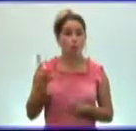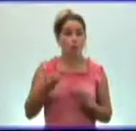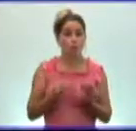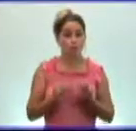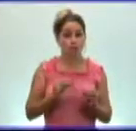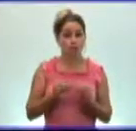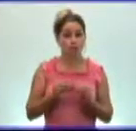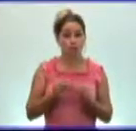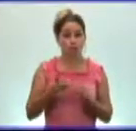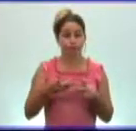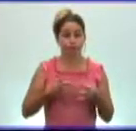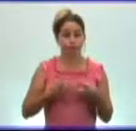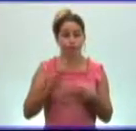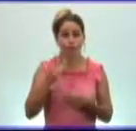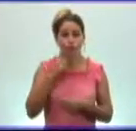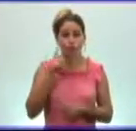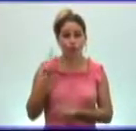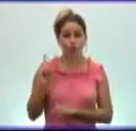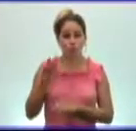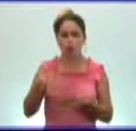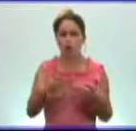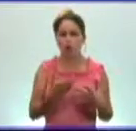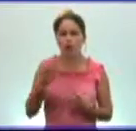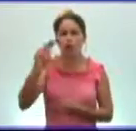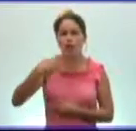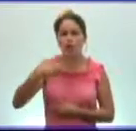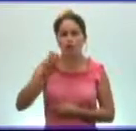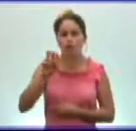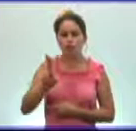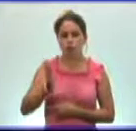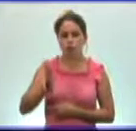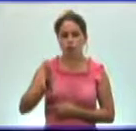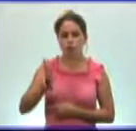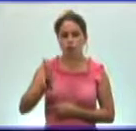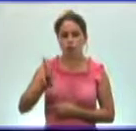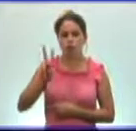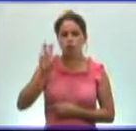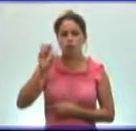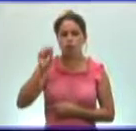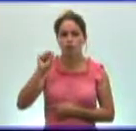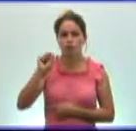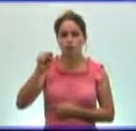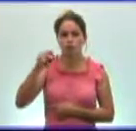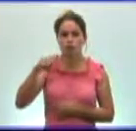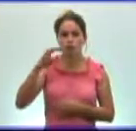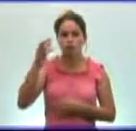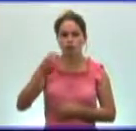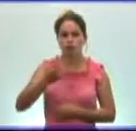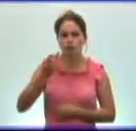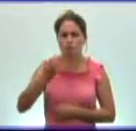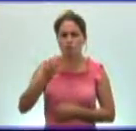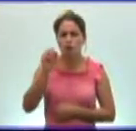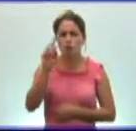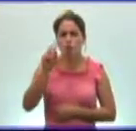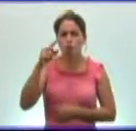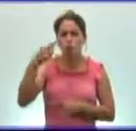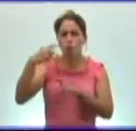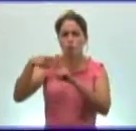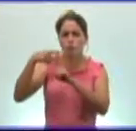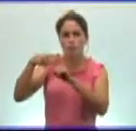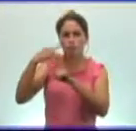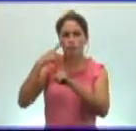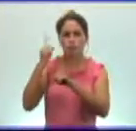proponemos, en este caso, el hidrógeno, siempre su carga va a ser 1 más. Y como